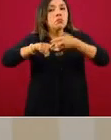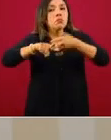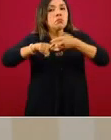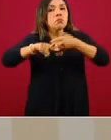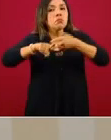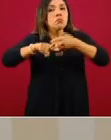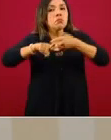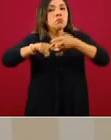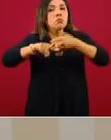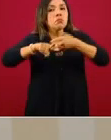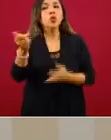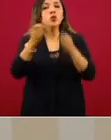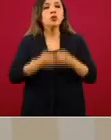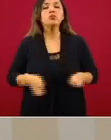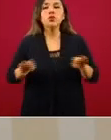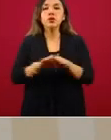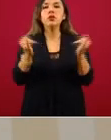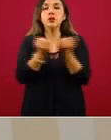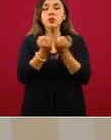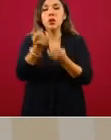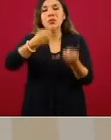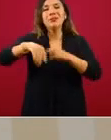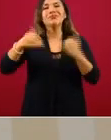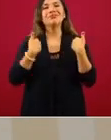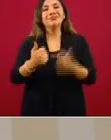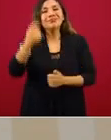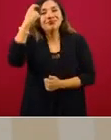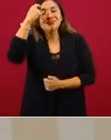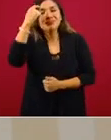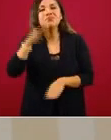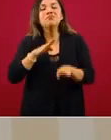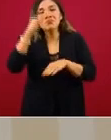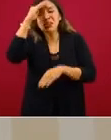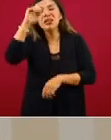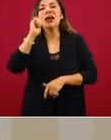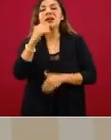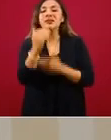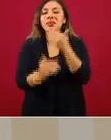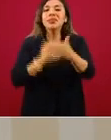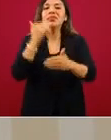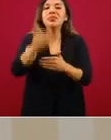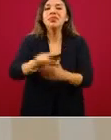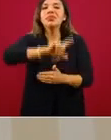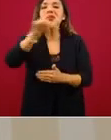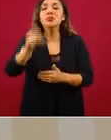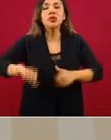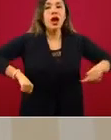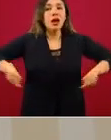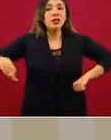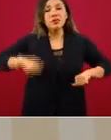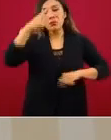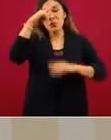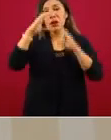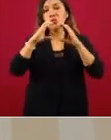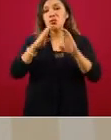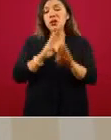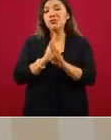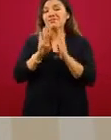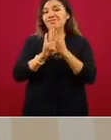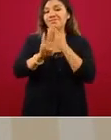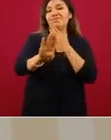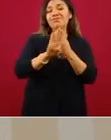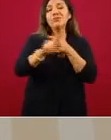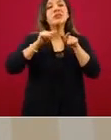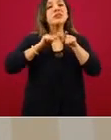como un elemento importante de reflexión sobre lo que sigue de las actividades de prevención